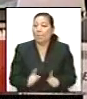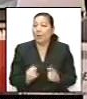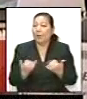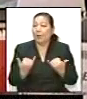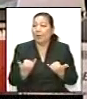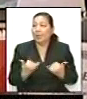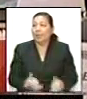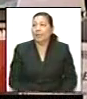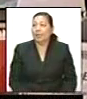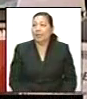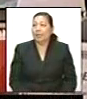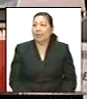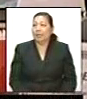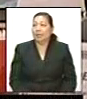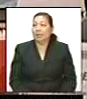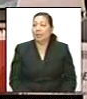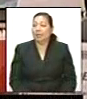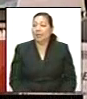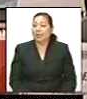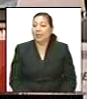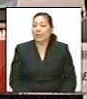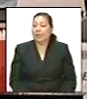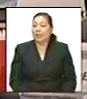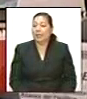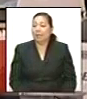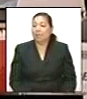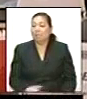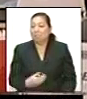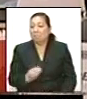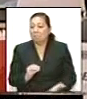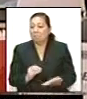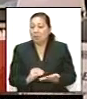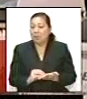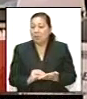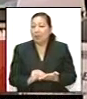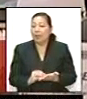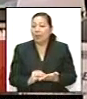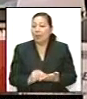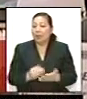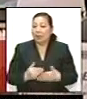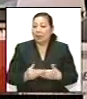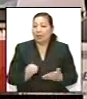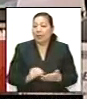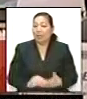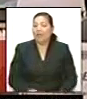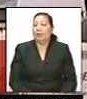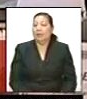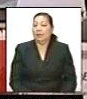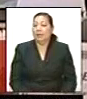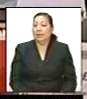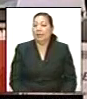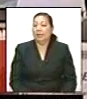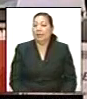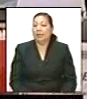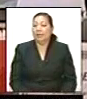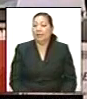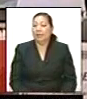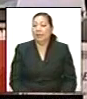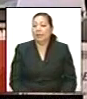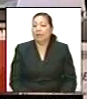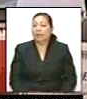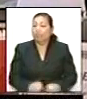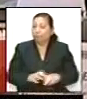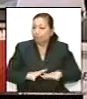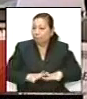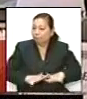que el aspecto comercial es uno de los más gravitantes. y que la